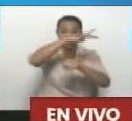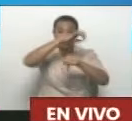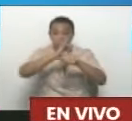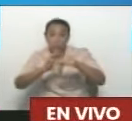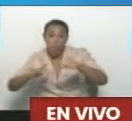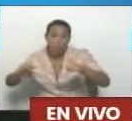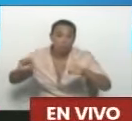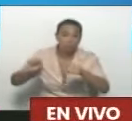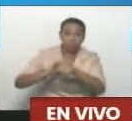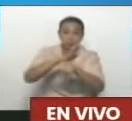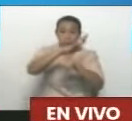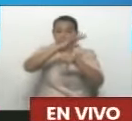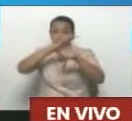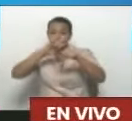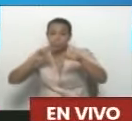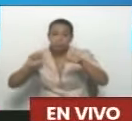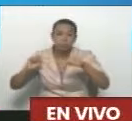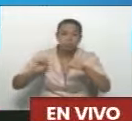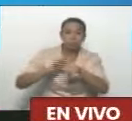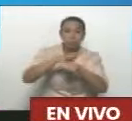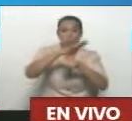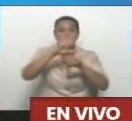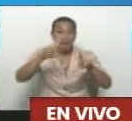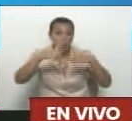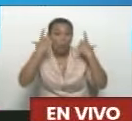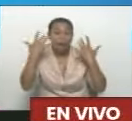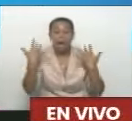bien picado, había mar de fondo en La Guaira.